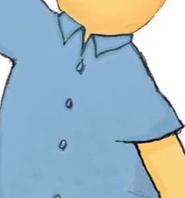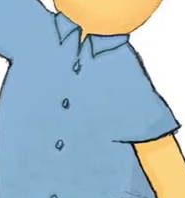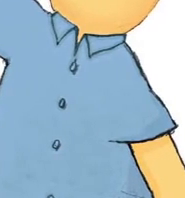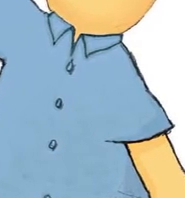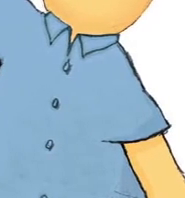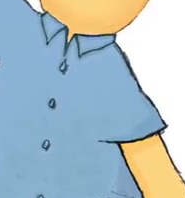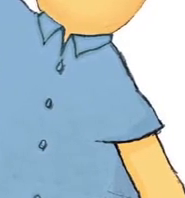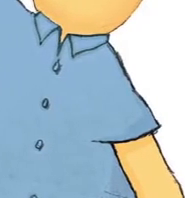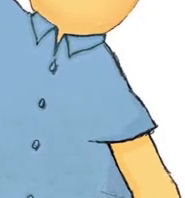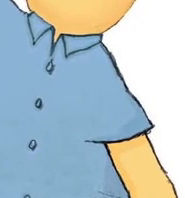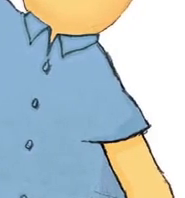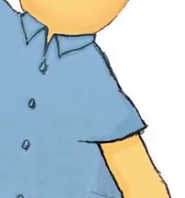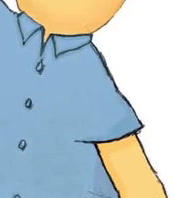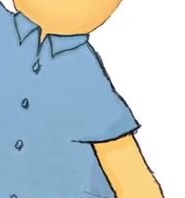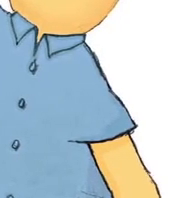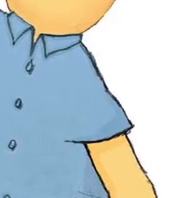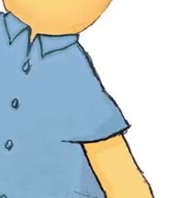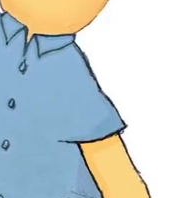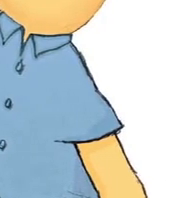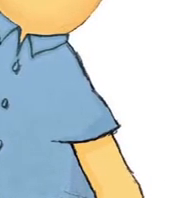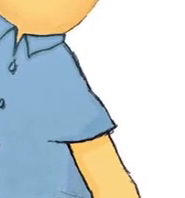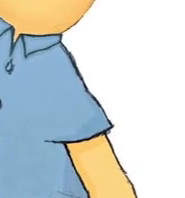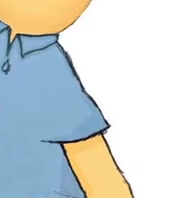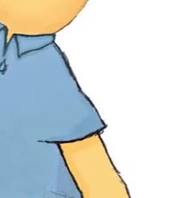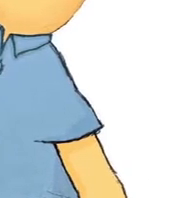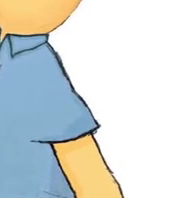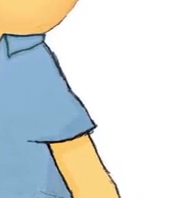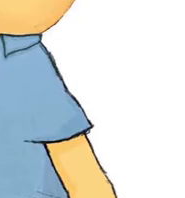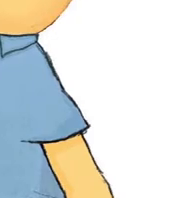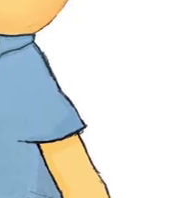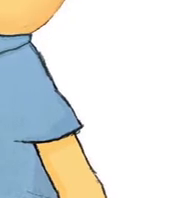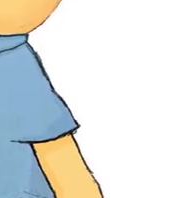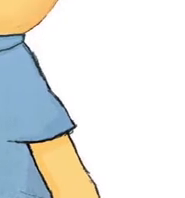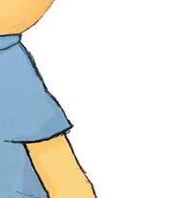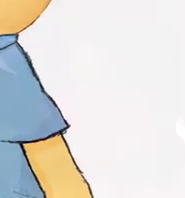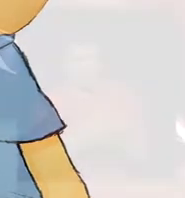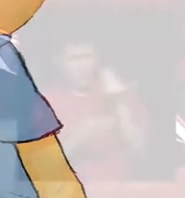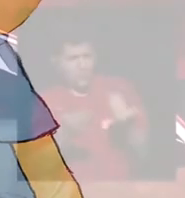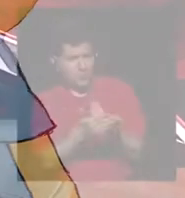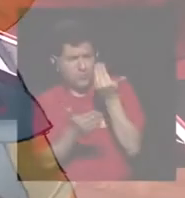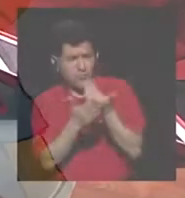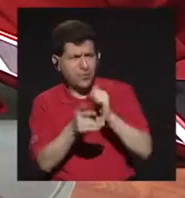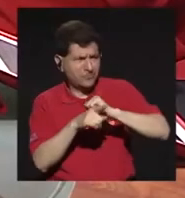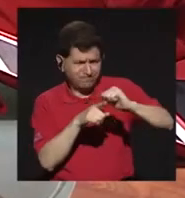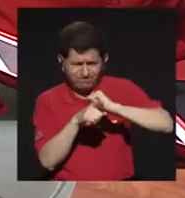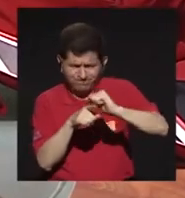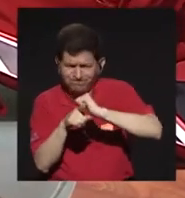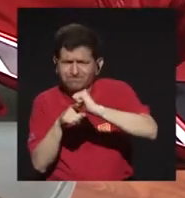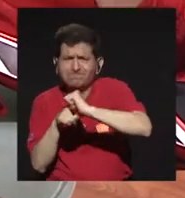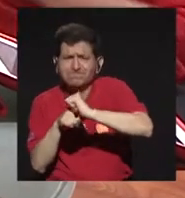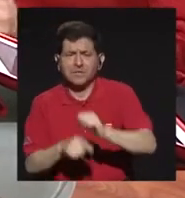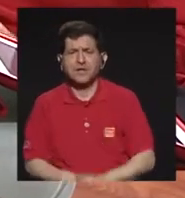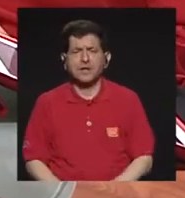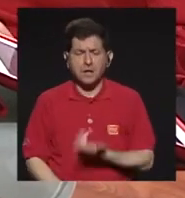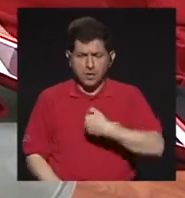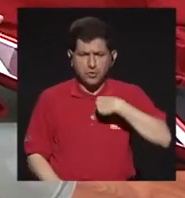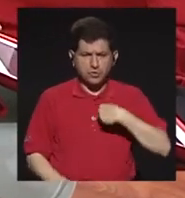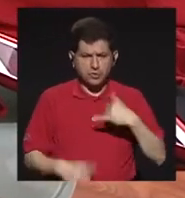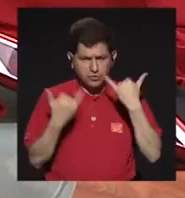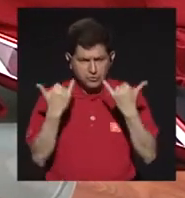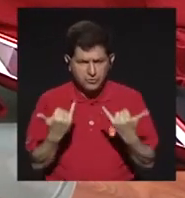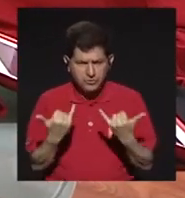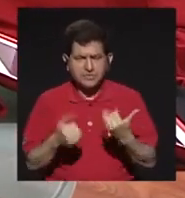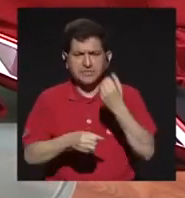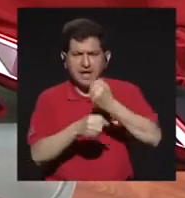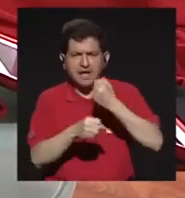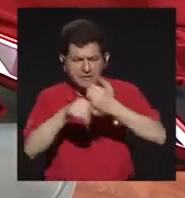y nosotros como personal educativo necesitamos actualizarnos, capacitarnos, prepararnos para este tipo